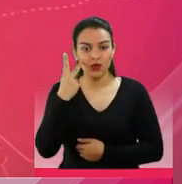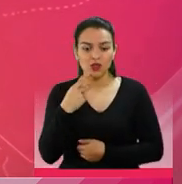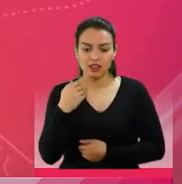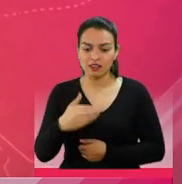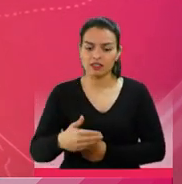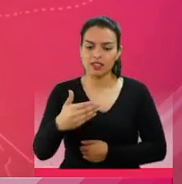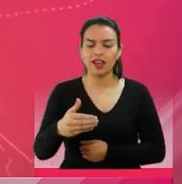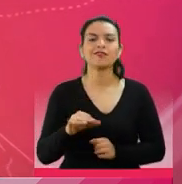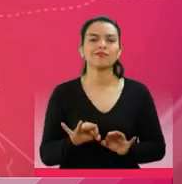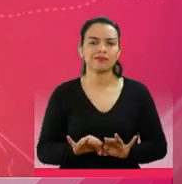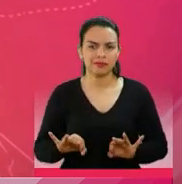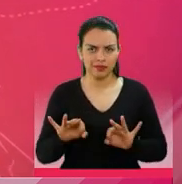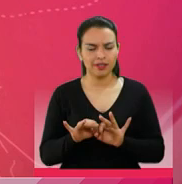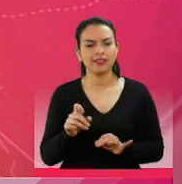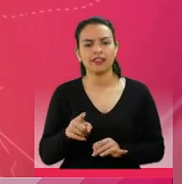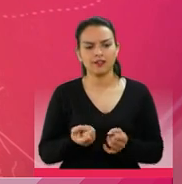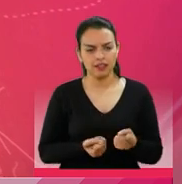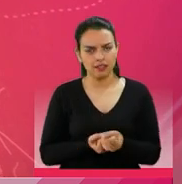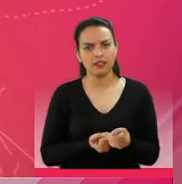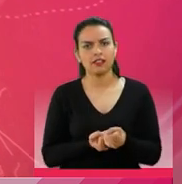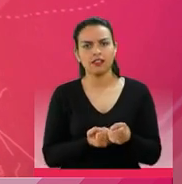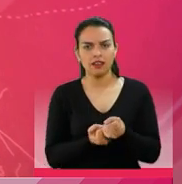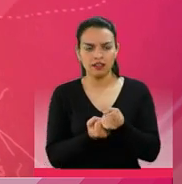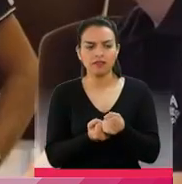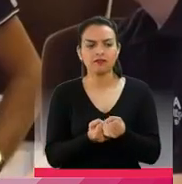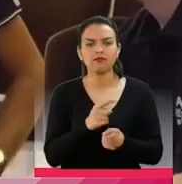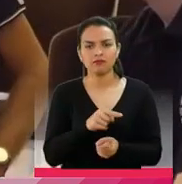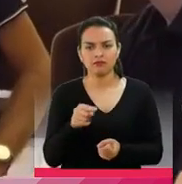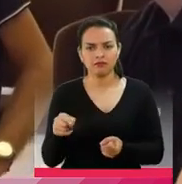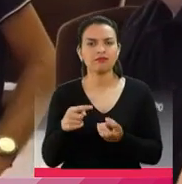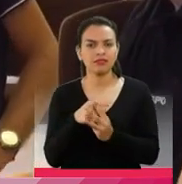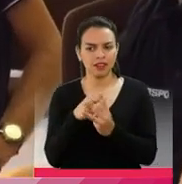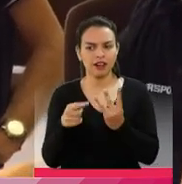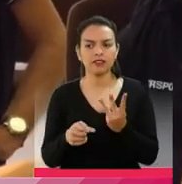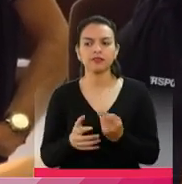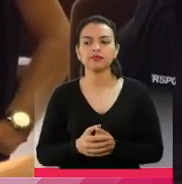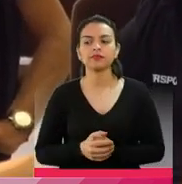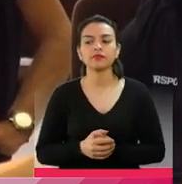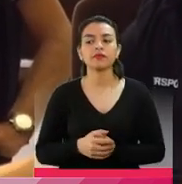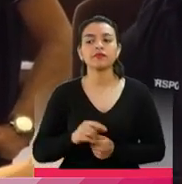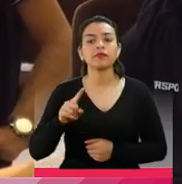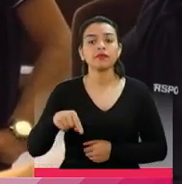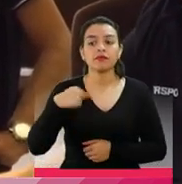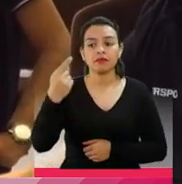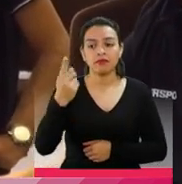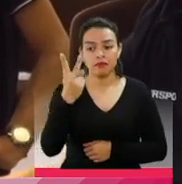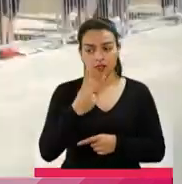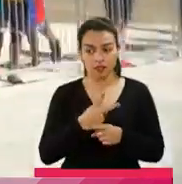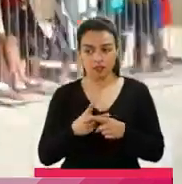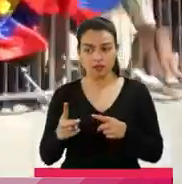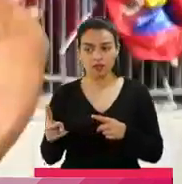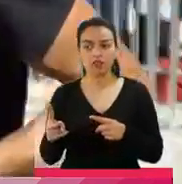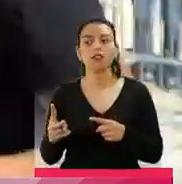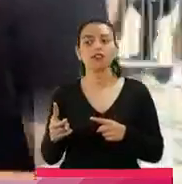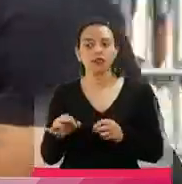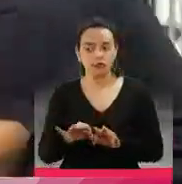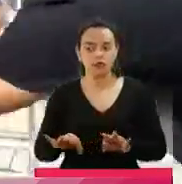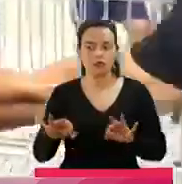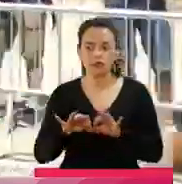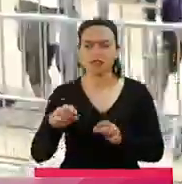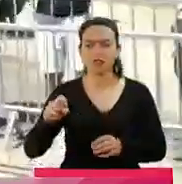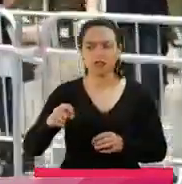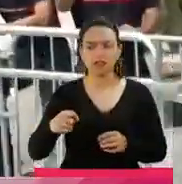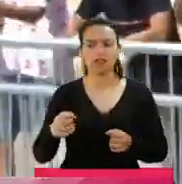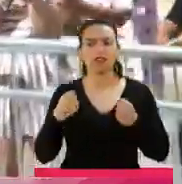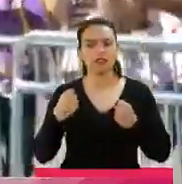poco a Winner y a Dayer y un poquito a Warren. La segunda semana llegará con la oportunidad de recuperar fuerzas. Las mayores